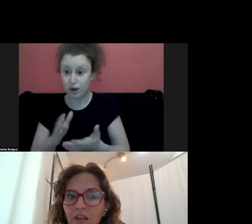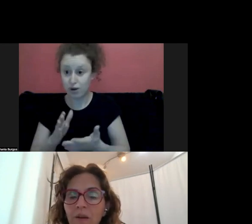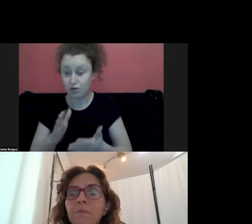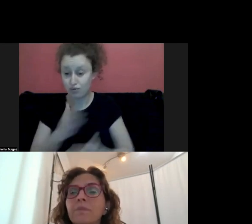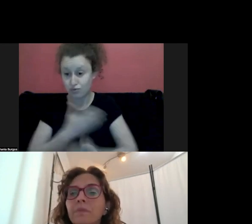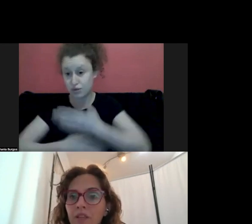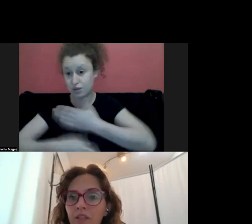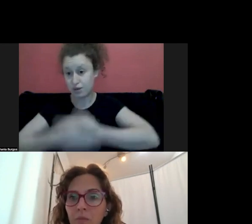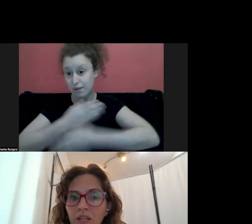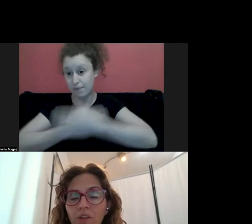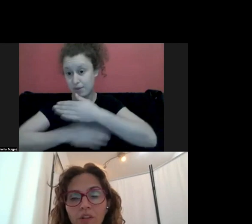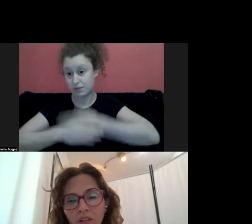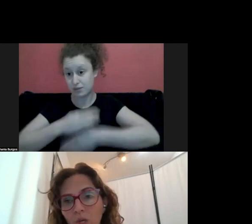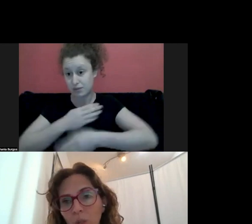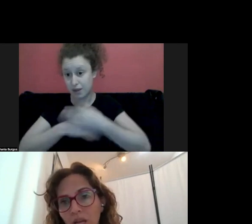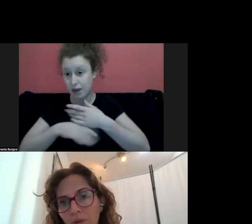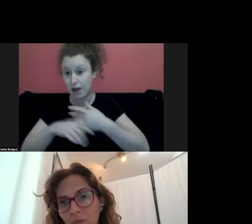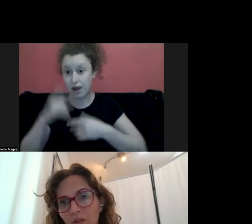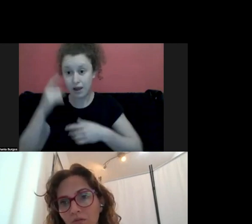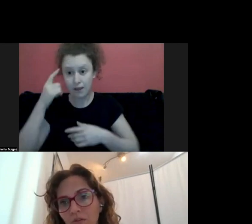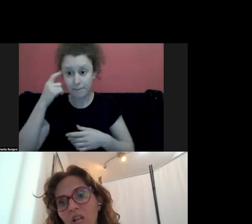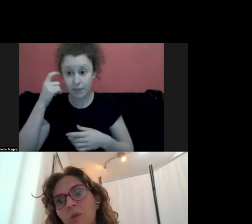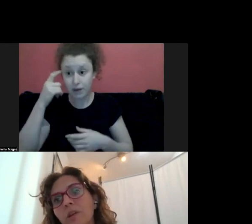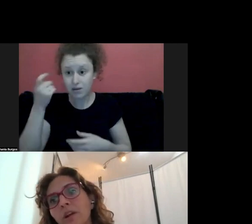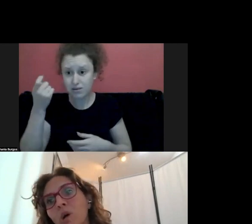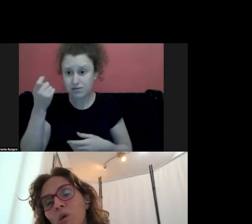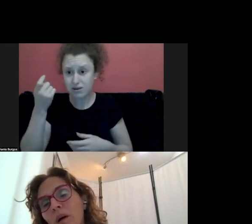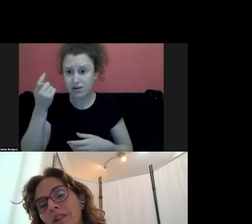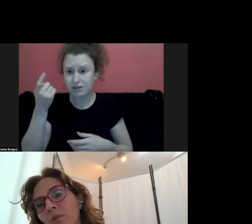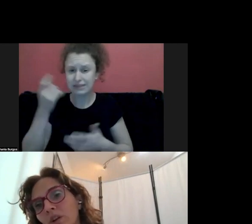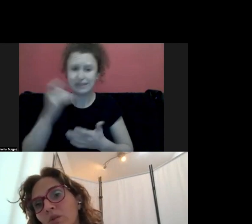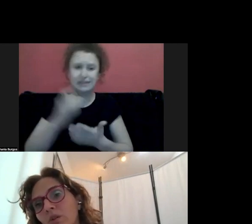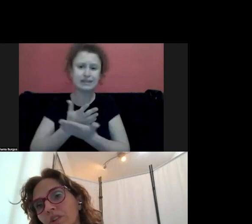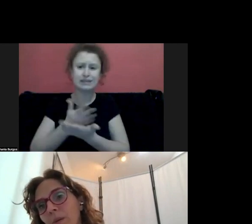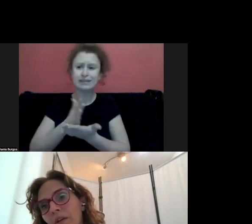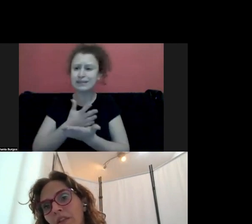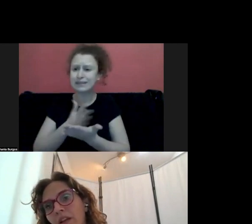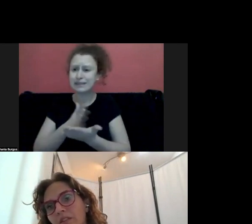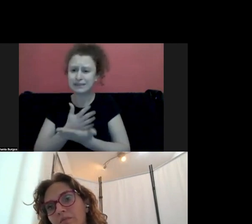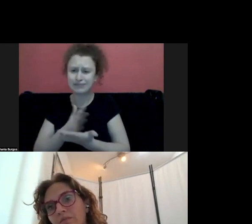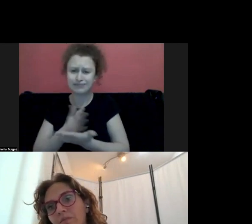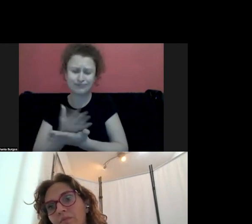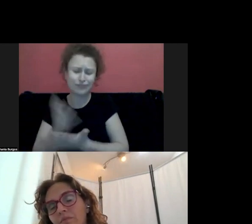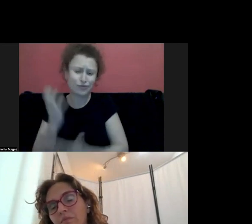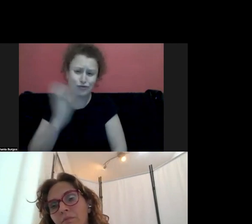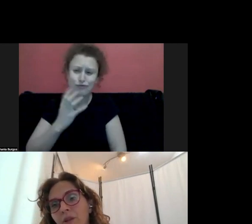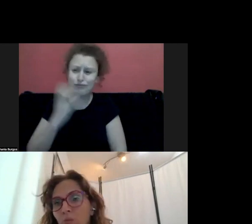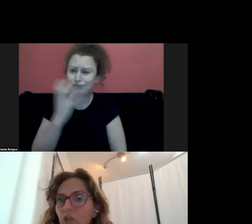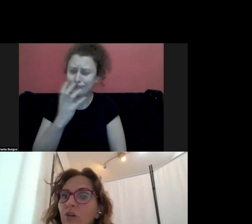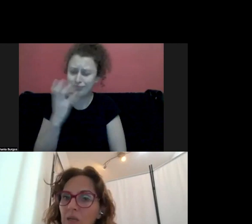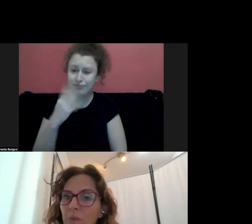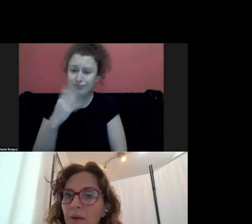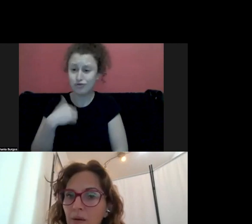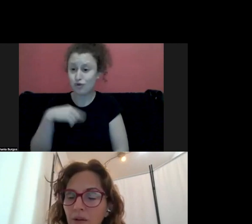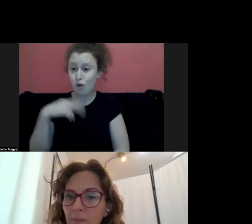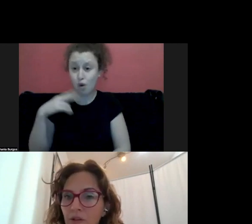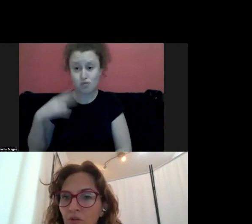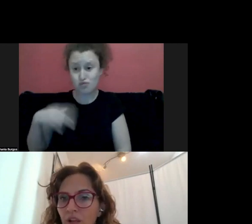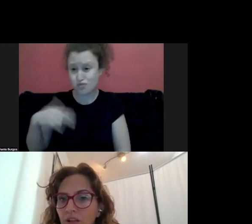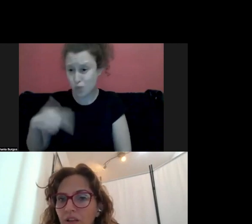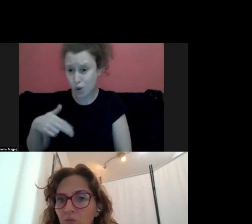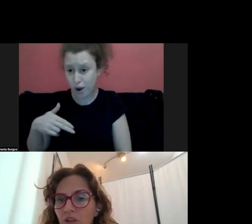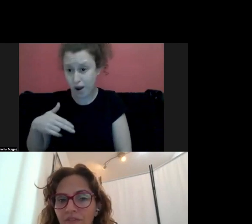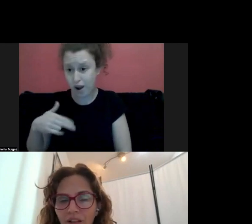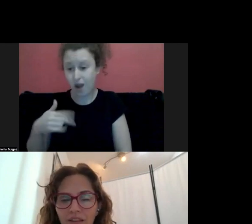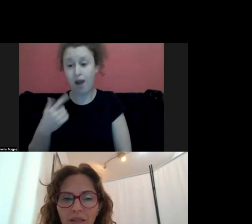experiencias discriminatorias que yo no voy a vivir. Yo las viviré como madre de un hijo con discapacidad, pero mi hijo las vivirá en primera